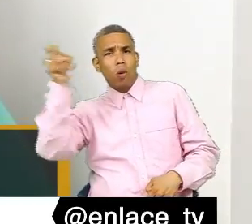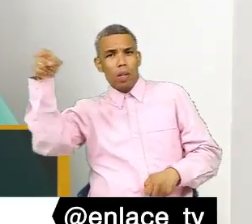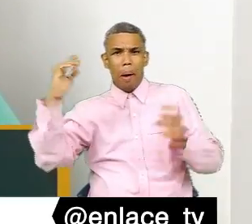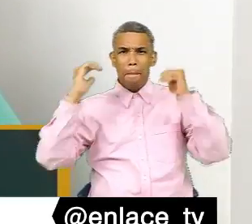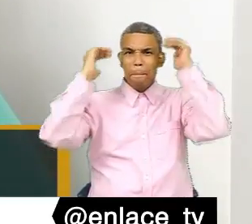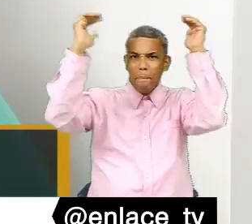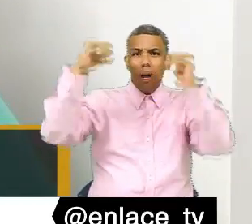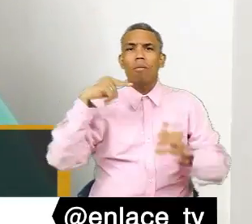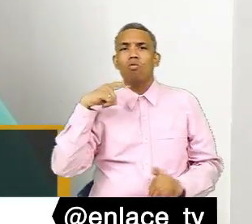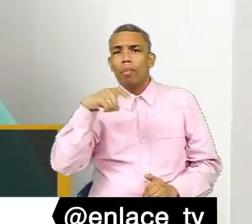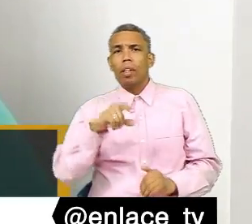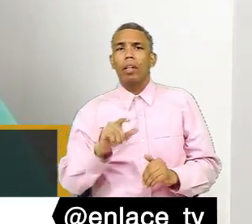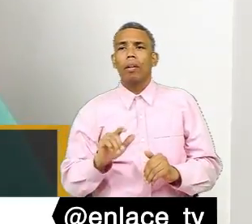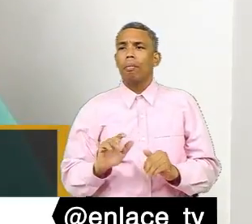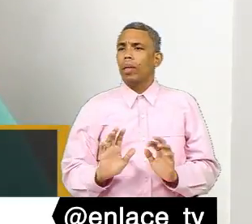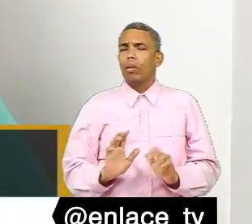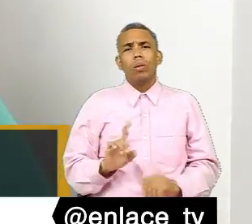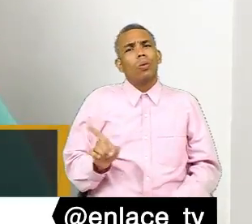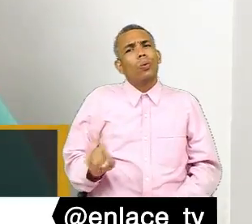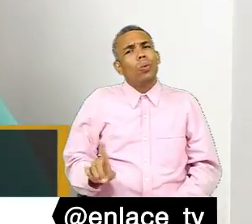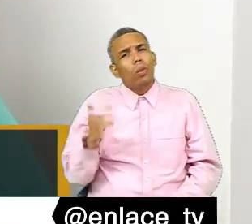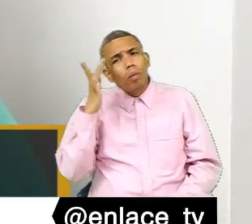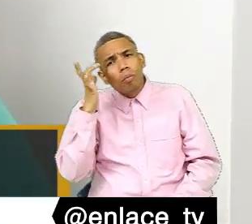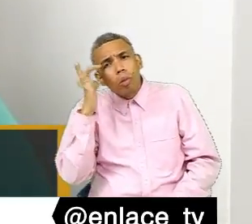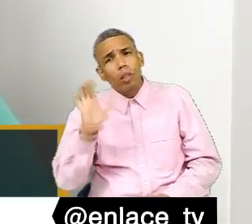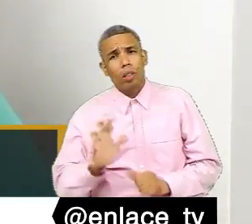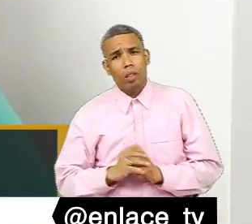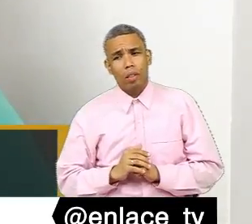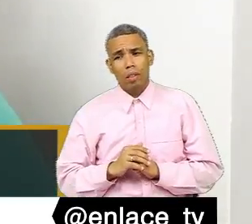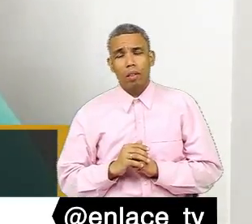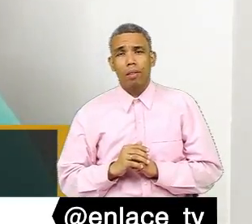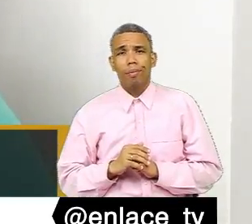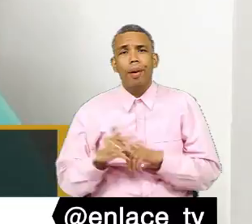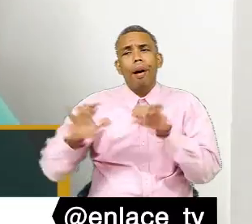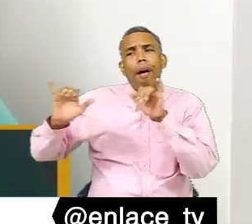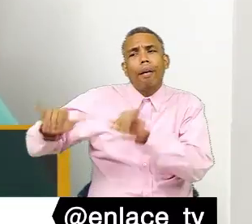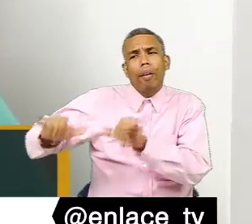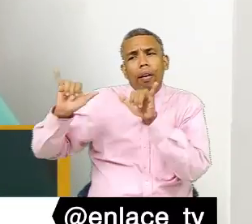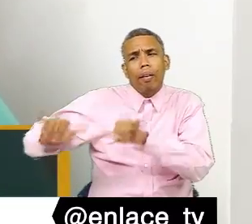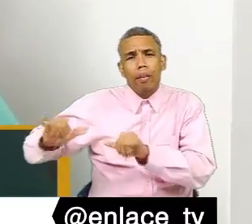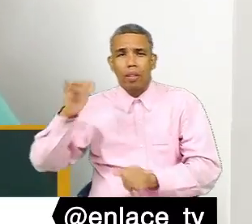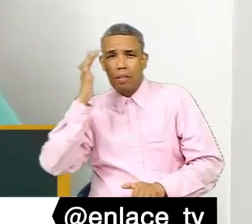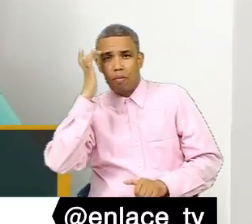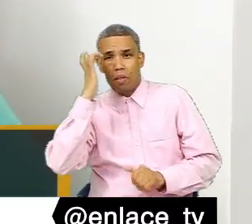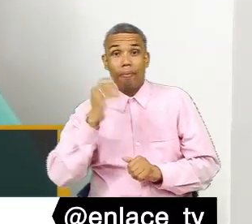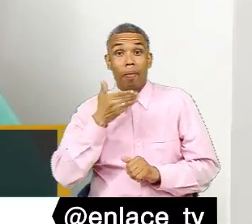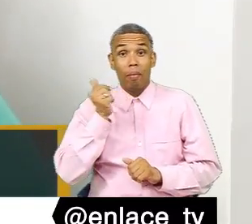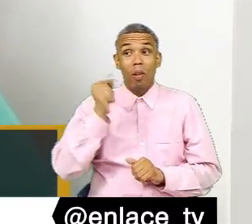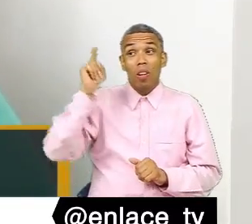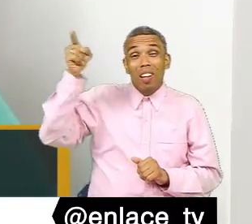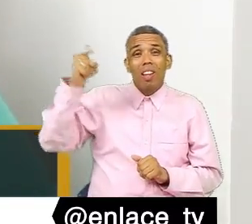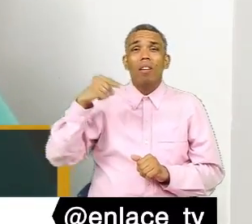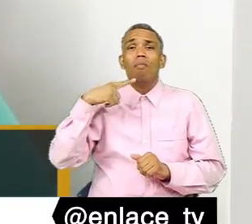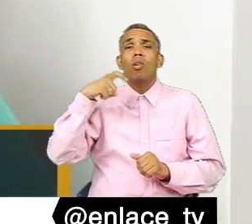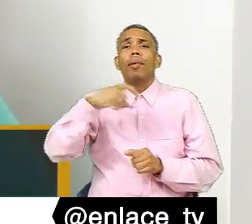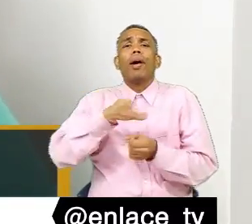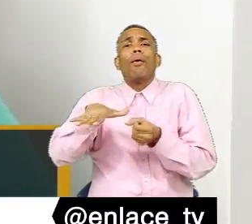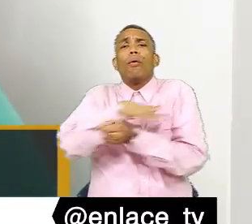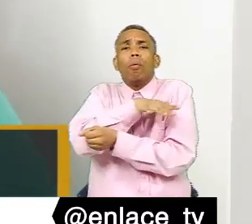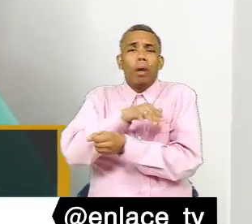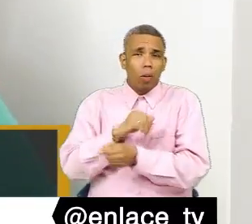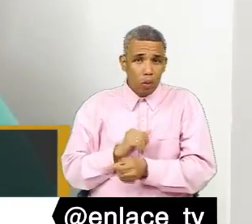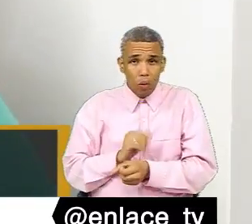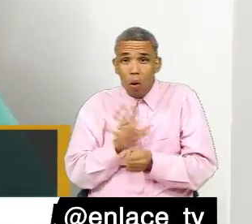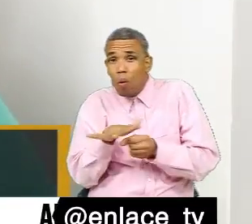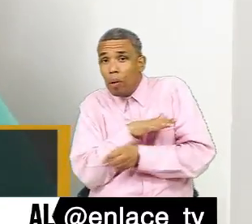lleven, porque la consigna del ortopedista es que allá en Bucaramanga no hay cama, no hay camilla, no hay